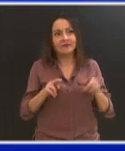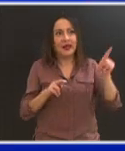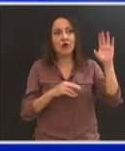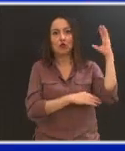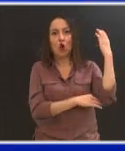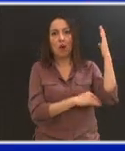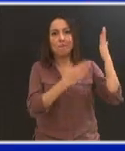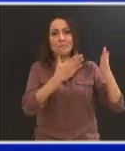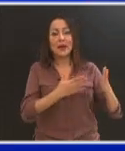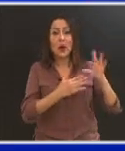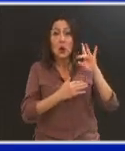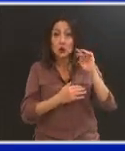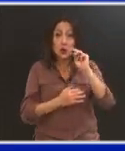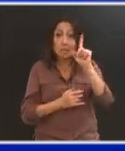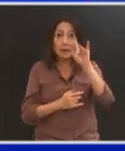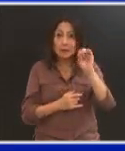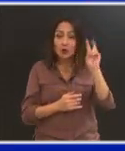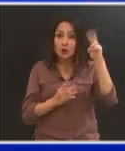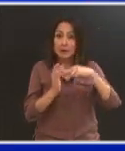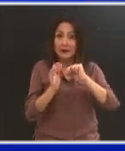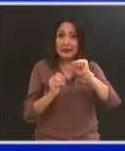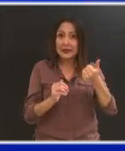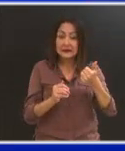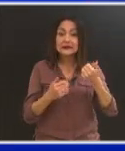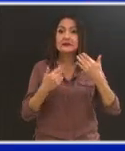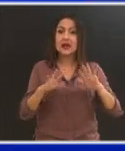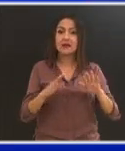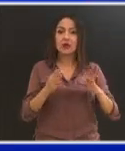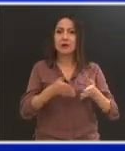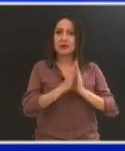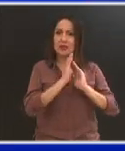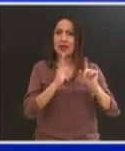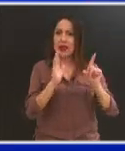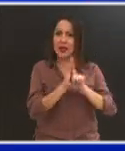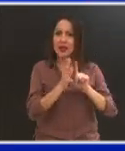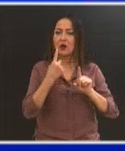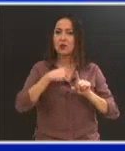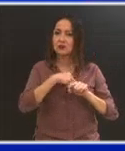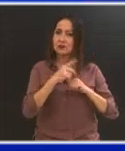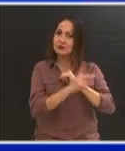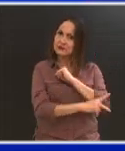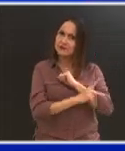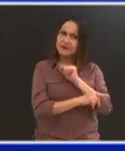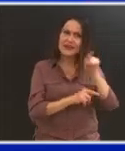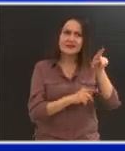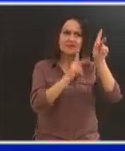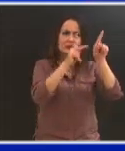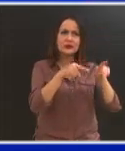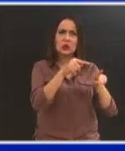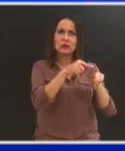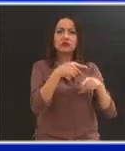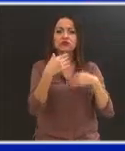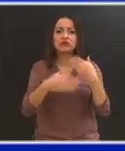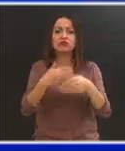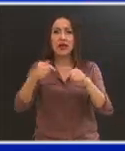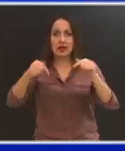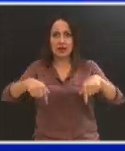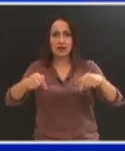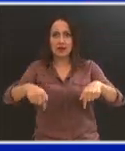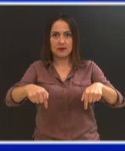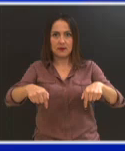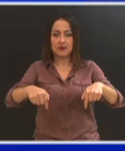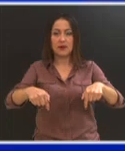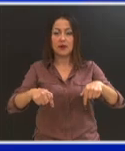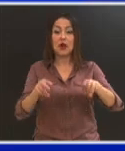el 8 de marzo de 2010, tal como lo exige la ley de nuestro país, esta persona tramitó aquí ante